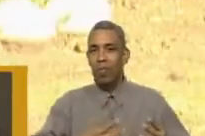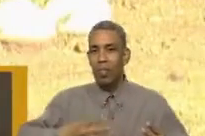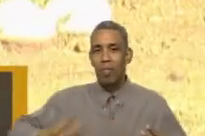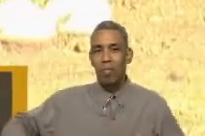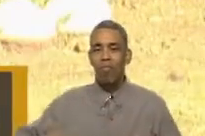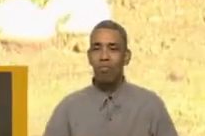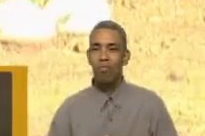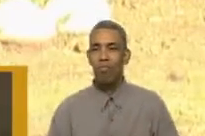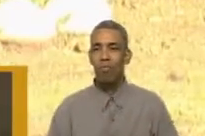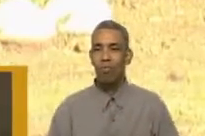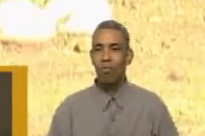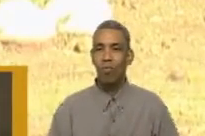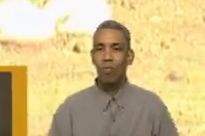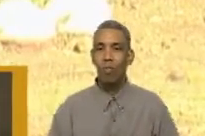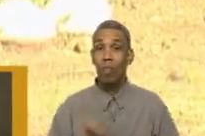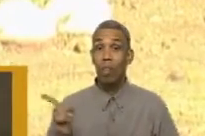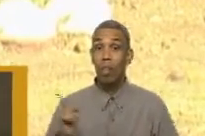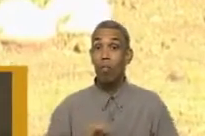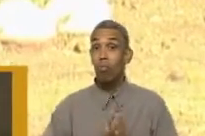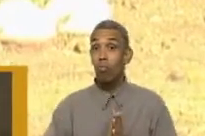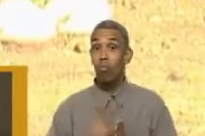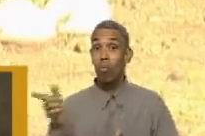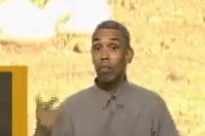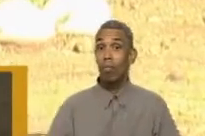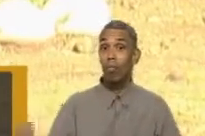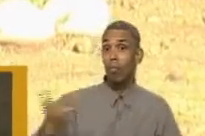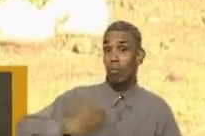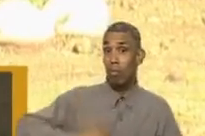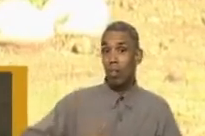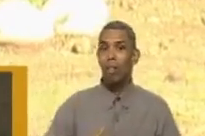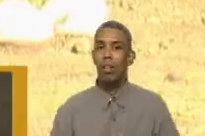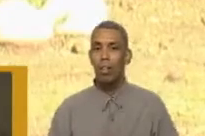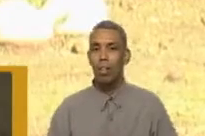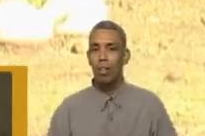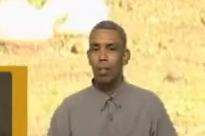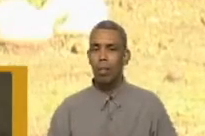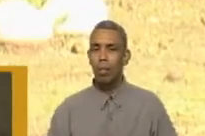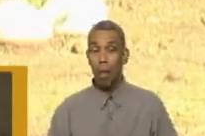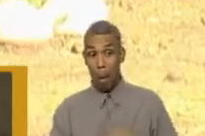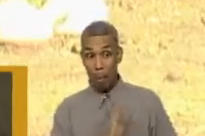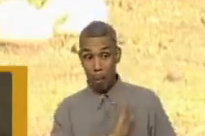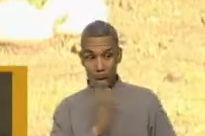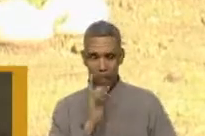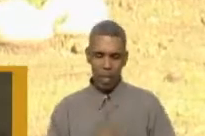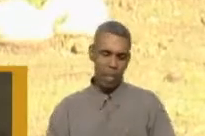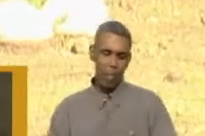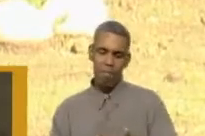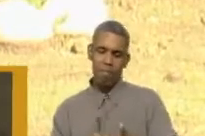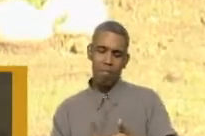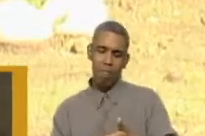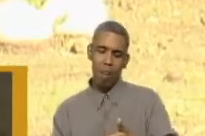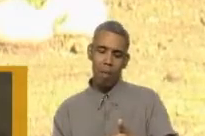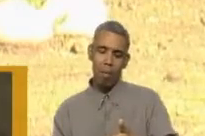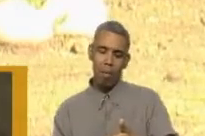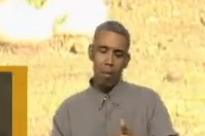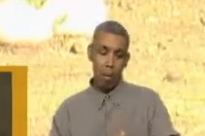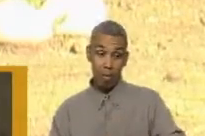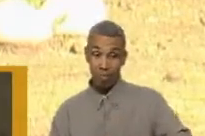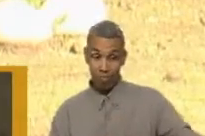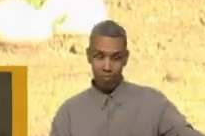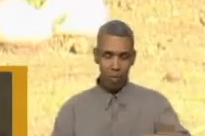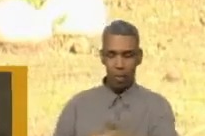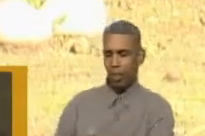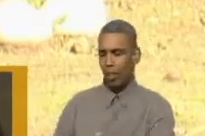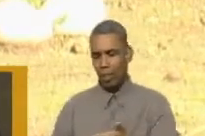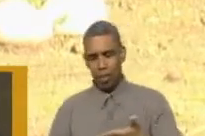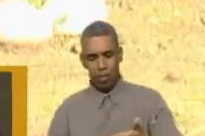contando el parcero, llegó a mi casa, me pintó la maqueta, entonces comenzamos a estudiarla. Mi hermano pues nos ayudó, mi hermano es